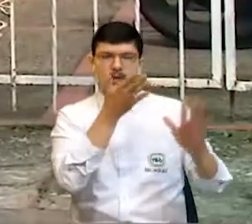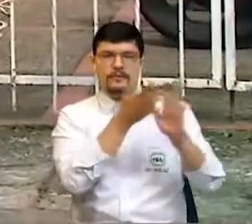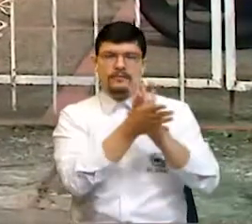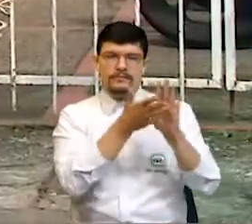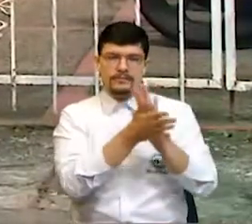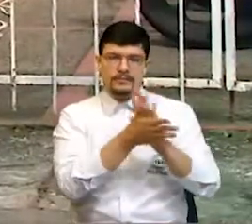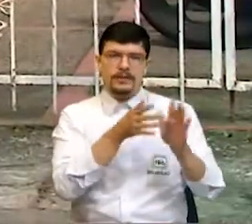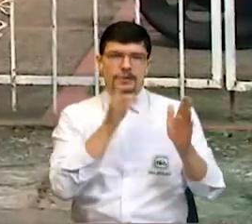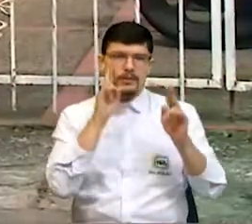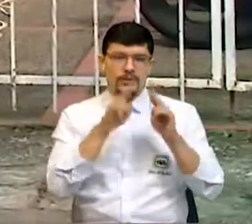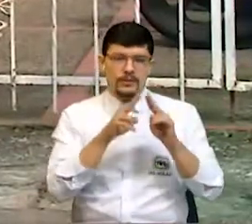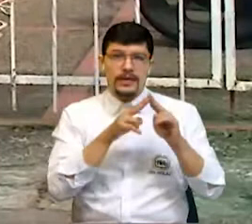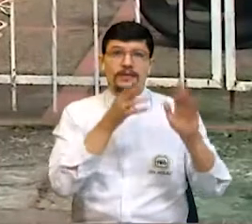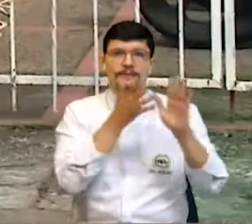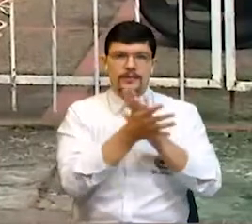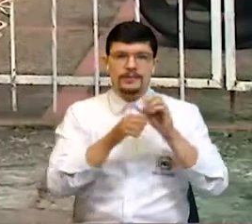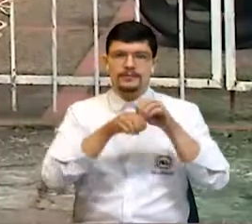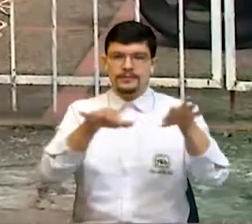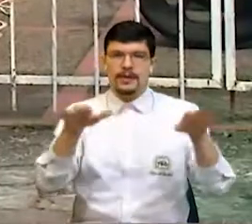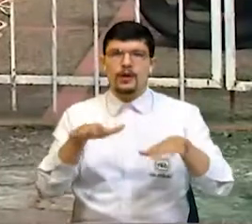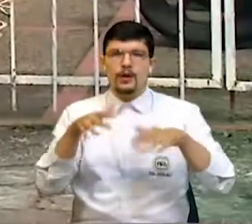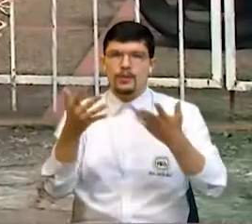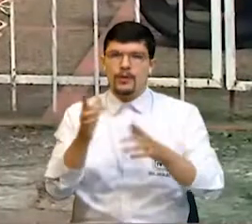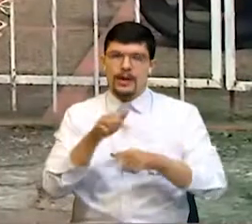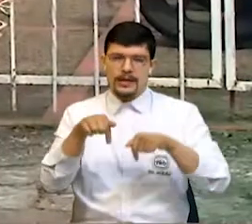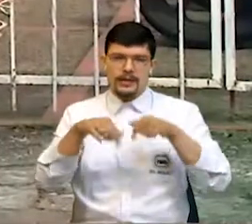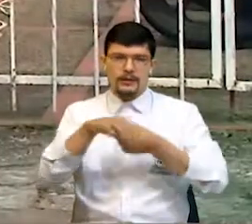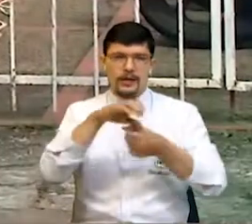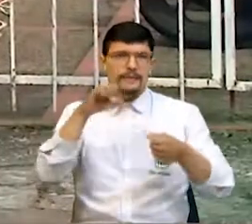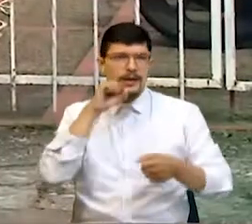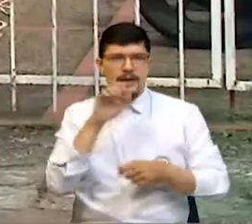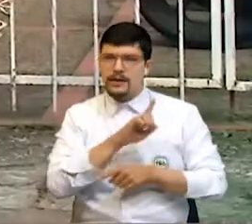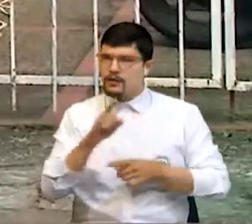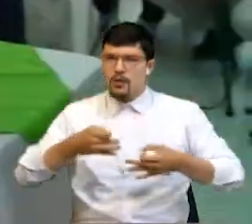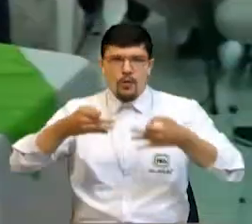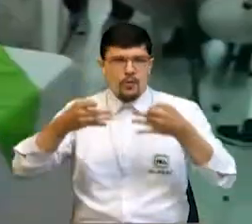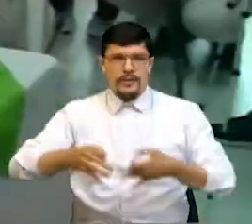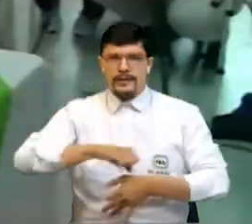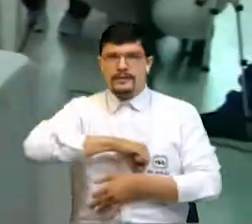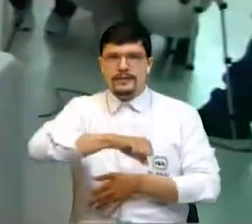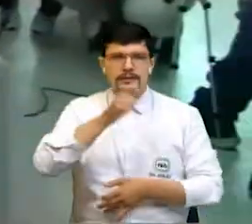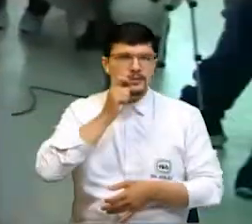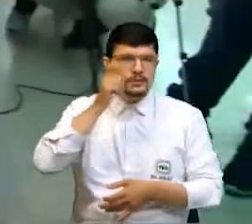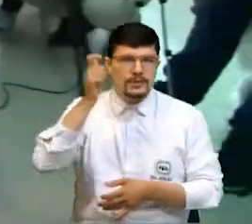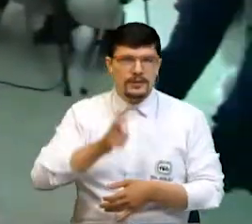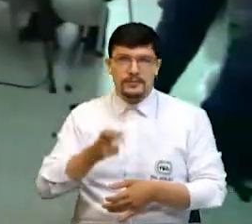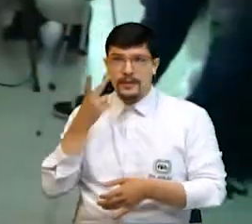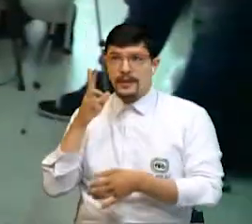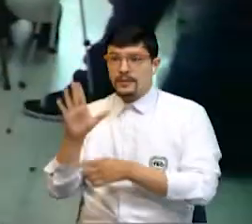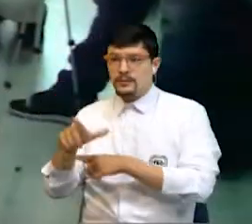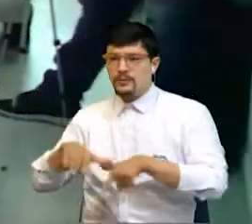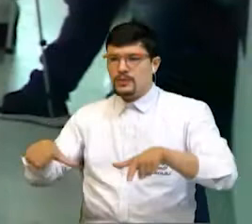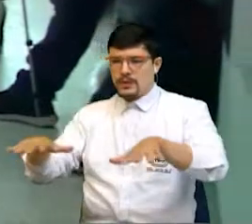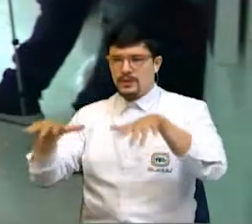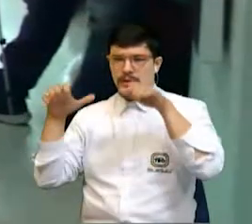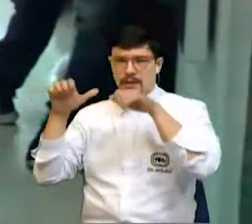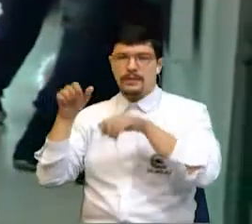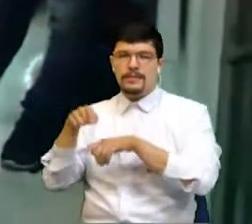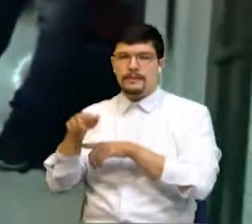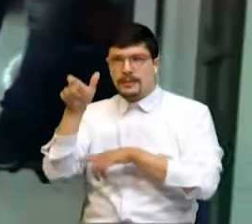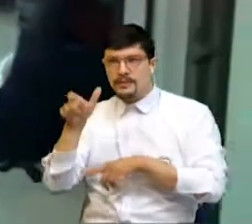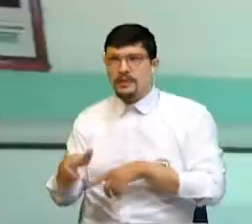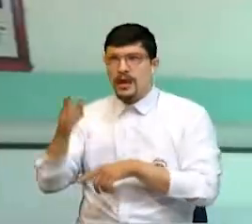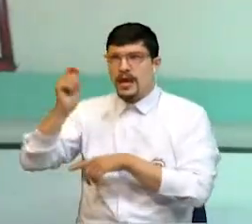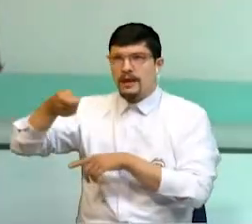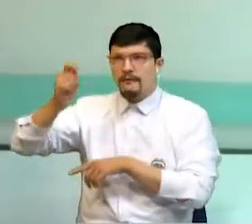sobre la vulneración de los derechos fundamentales en Barranca Bermeja. Este es el Salón Antonio Hernández, abogado que hace